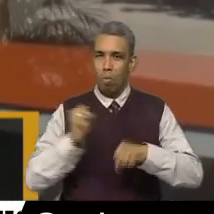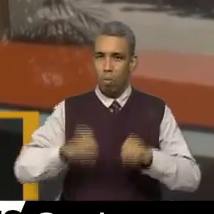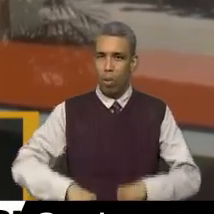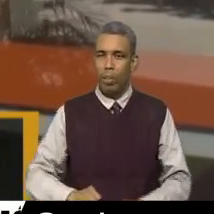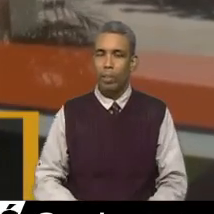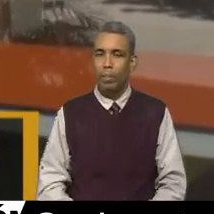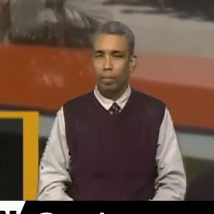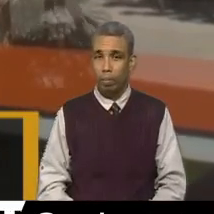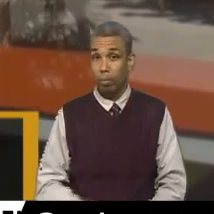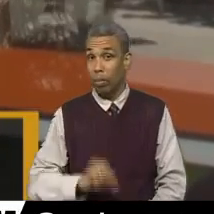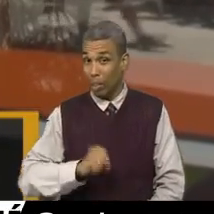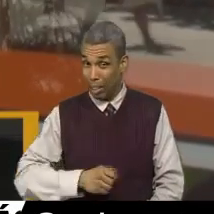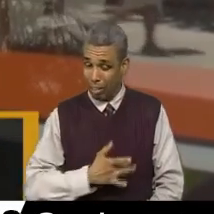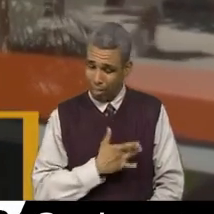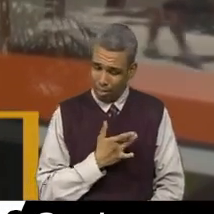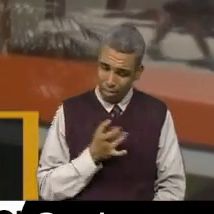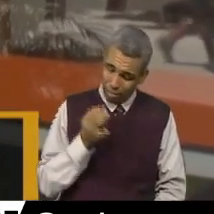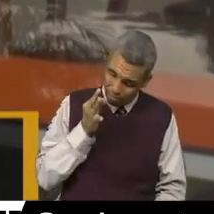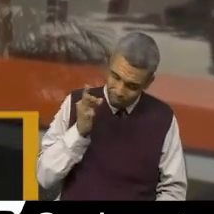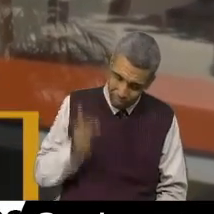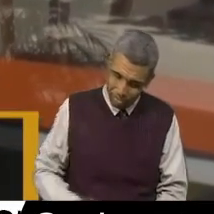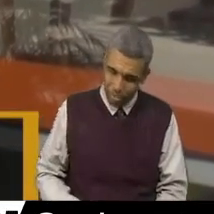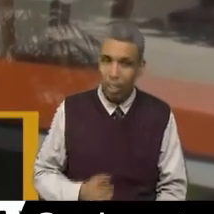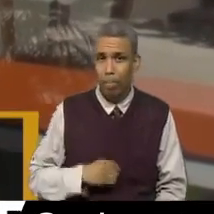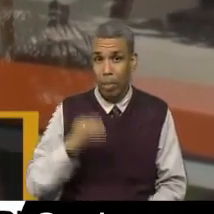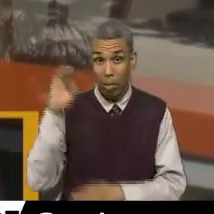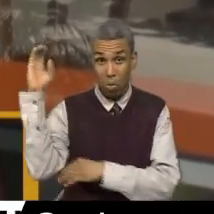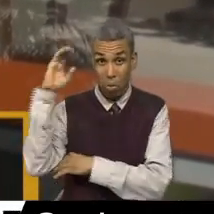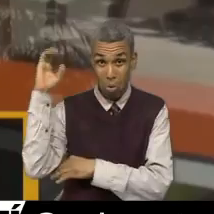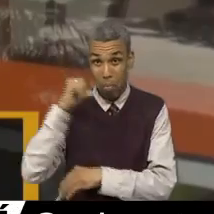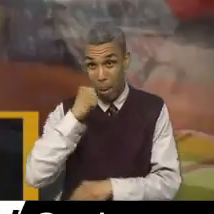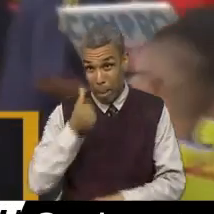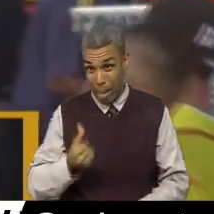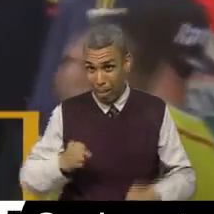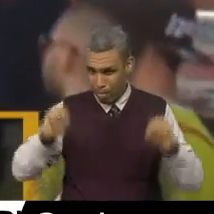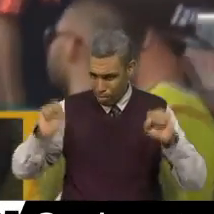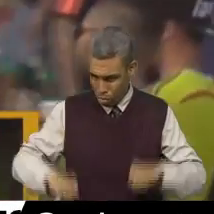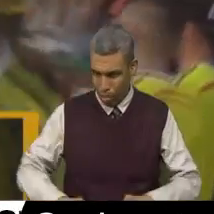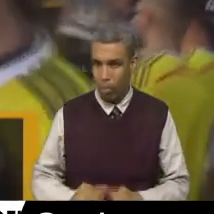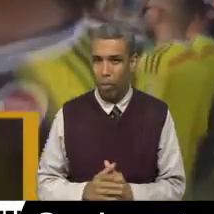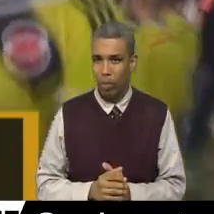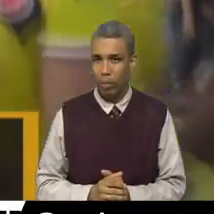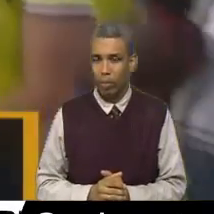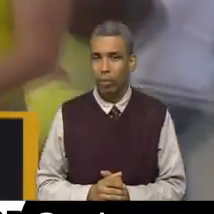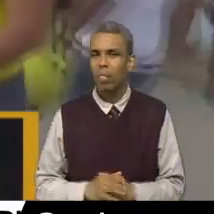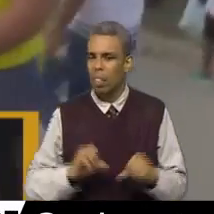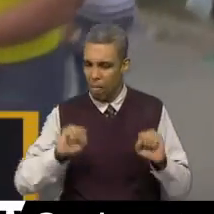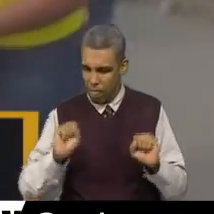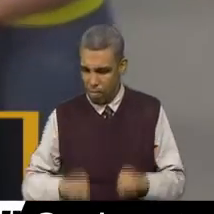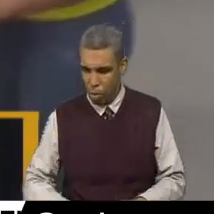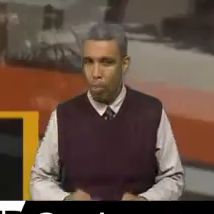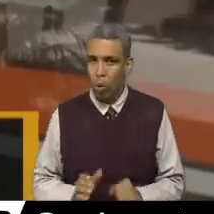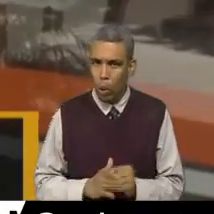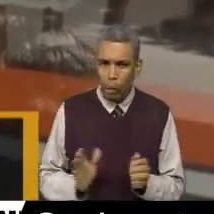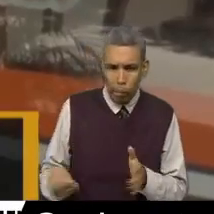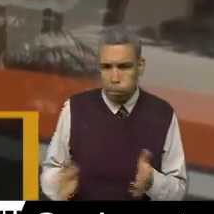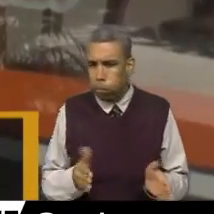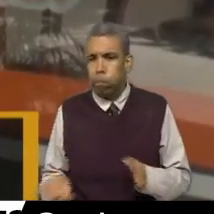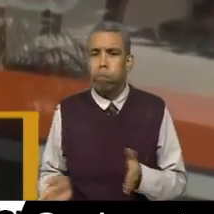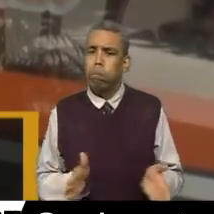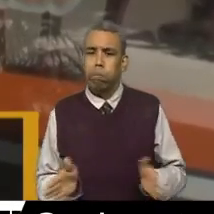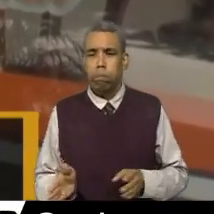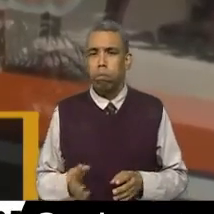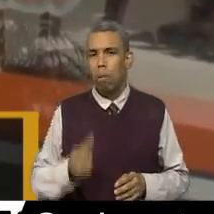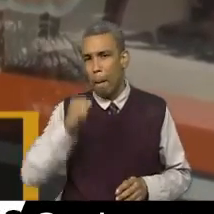la fe la tenemos todos los colombianos. Creemos que es posible y lo podemos hacer. Creo que podemos hacer un magnífico